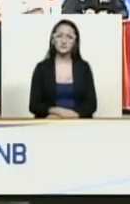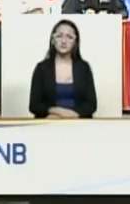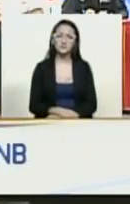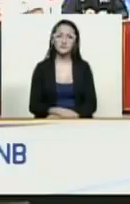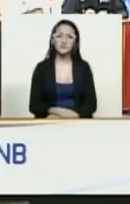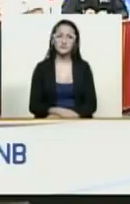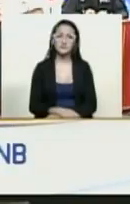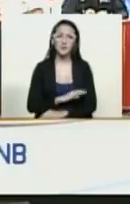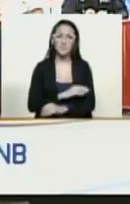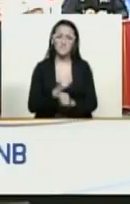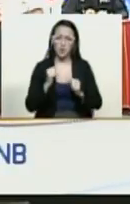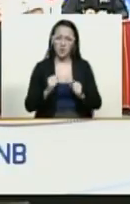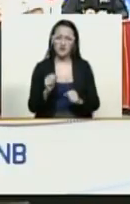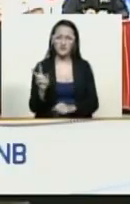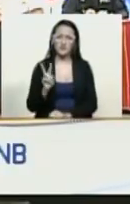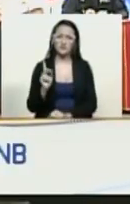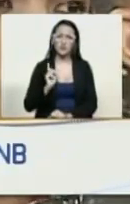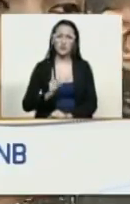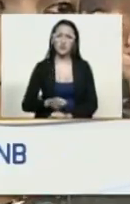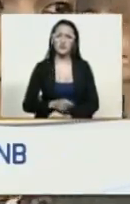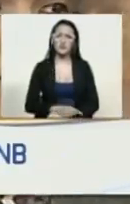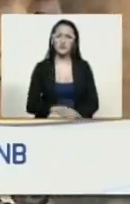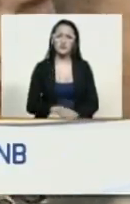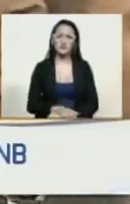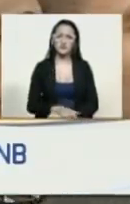Queremos un país potencia, ¿verdad?